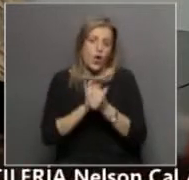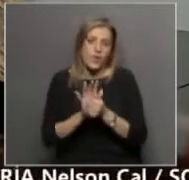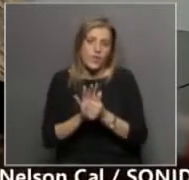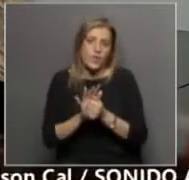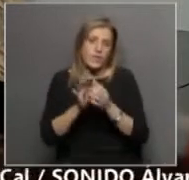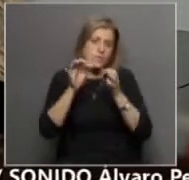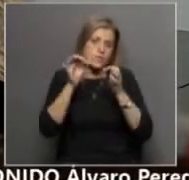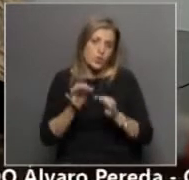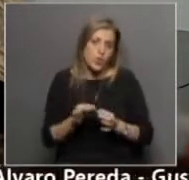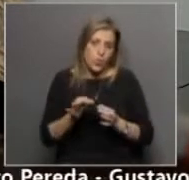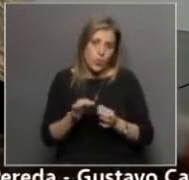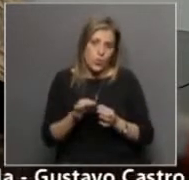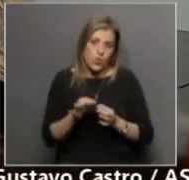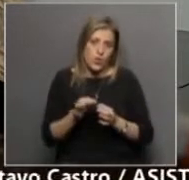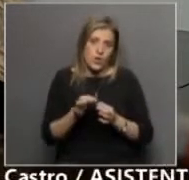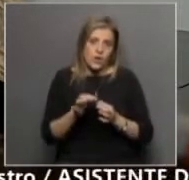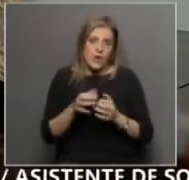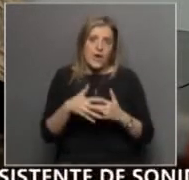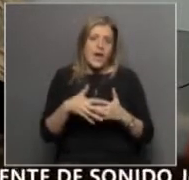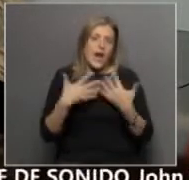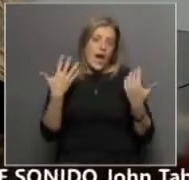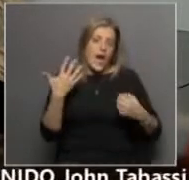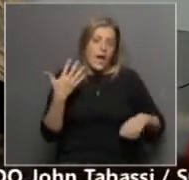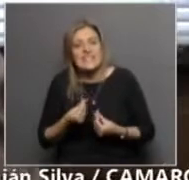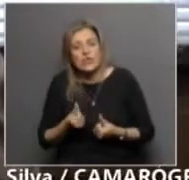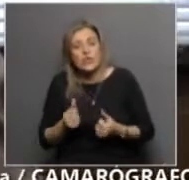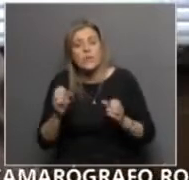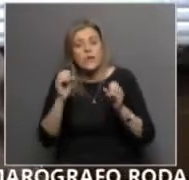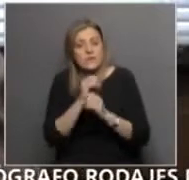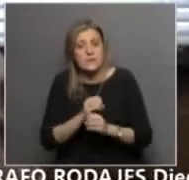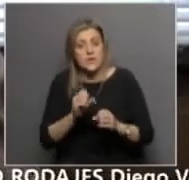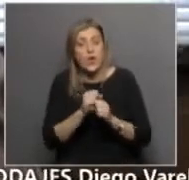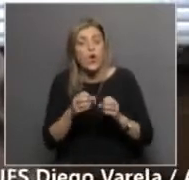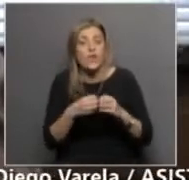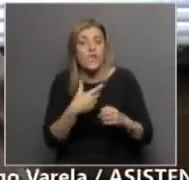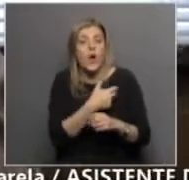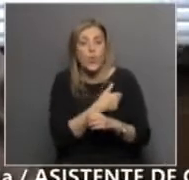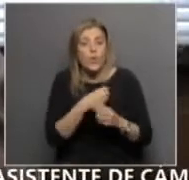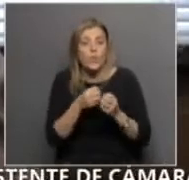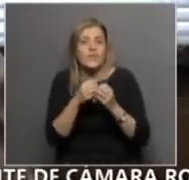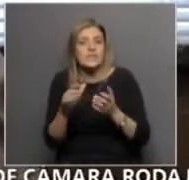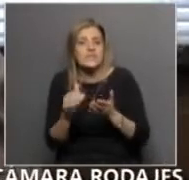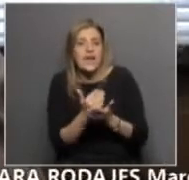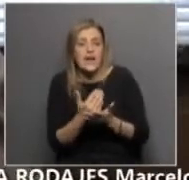el contagio y lo dispersamos. ¿Es correcto? Es correcto, pero